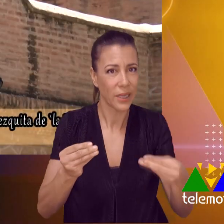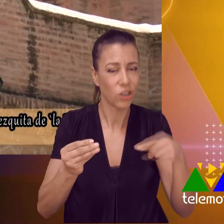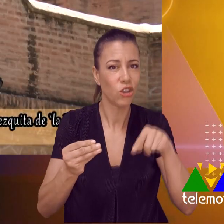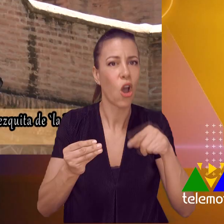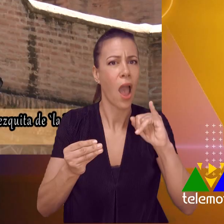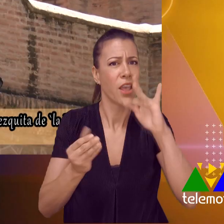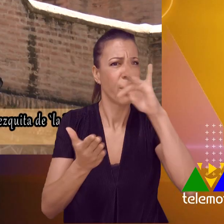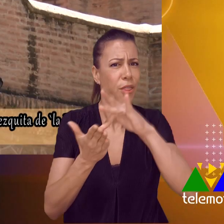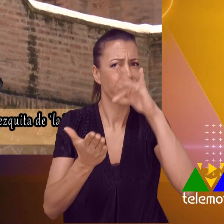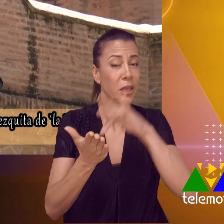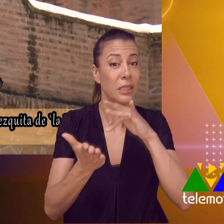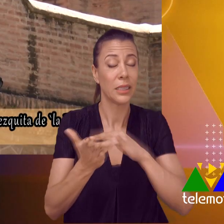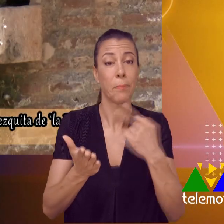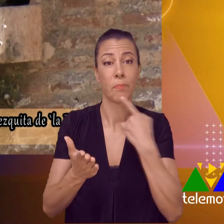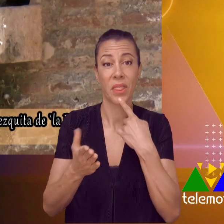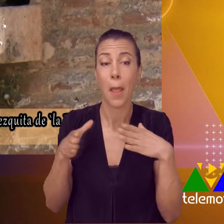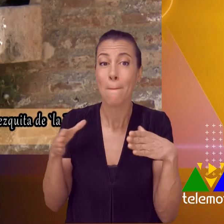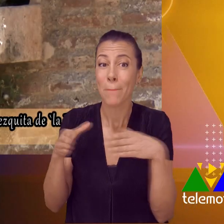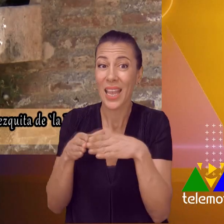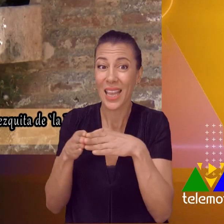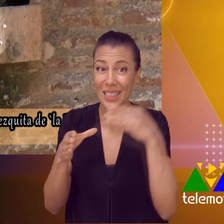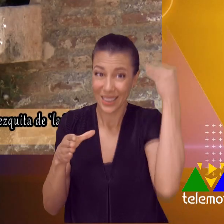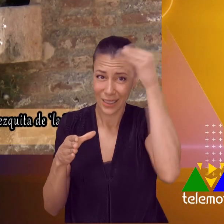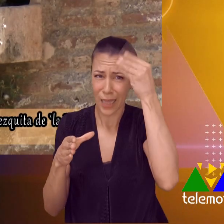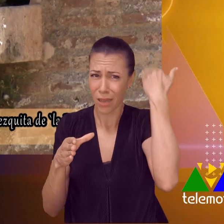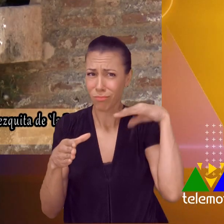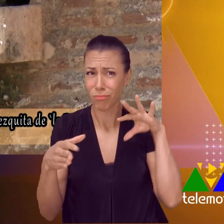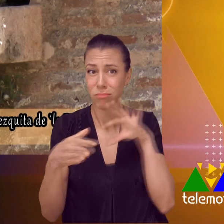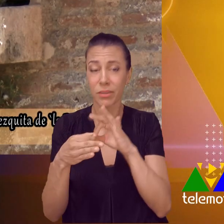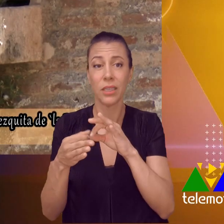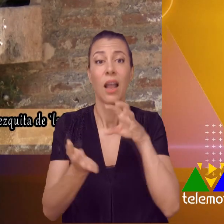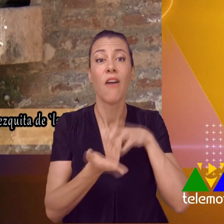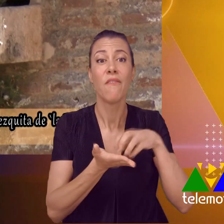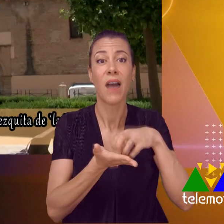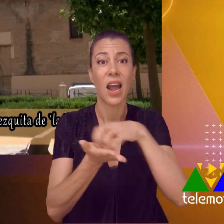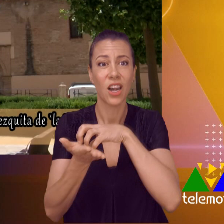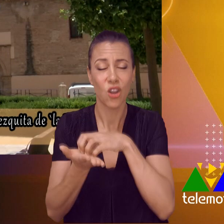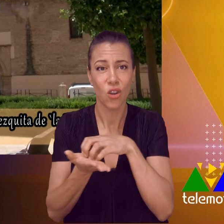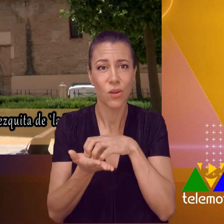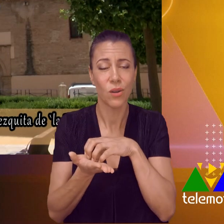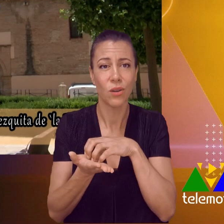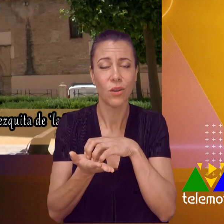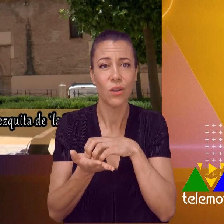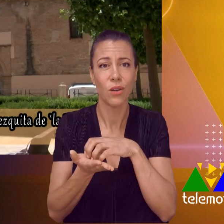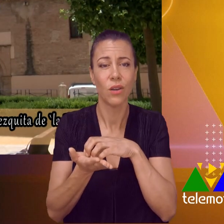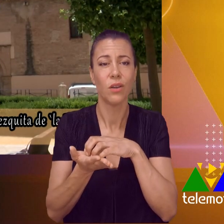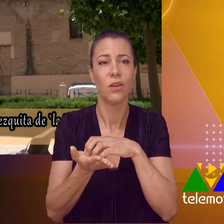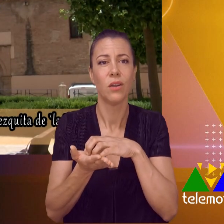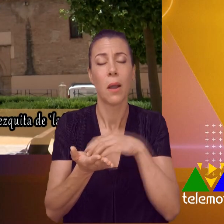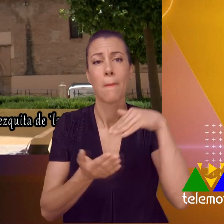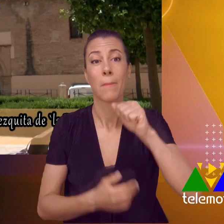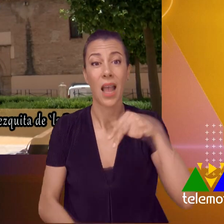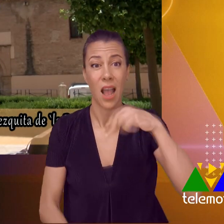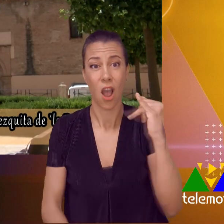citan que la mezquita que tenía el barrio del Arrabal de